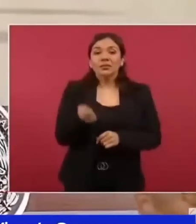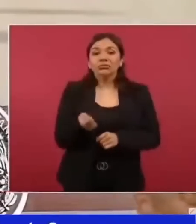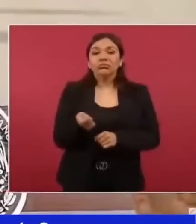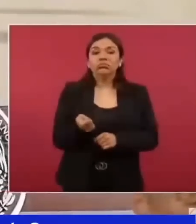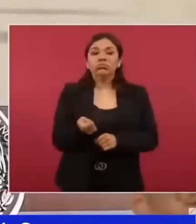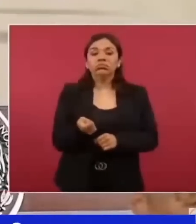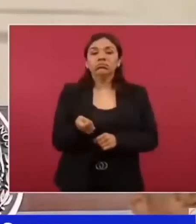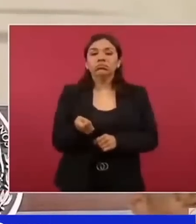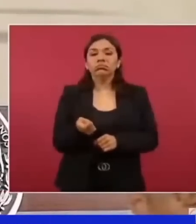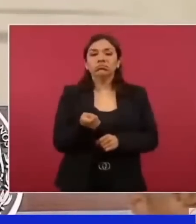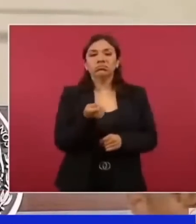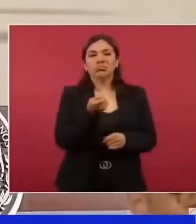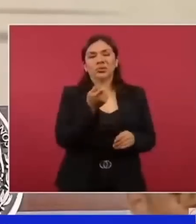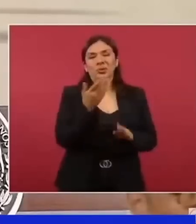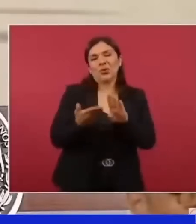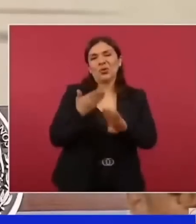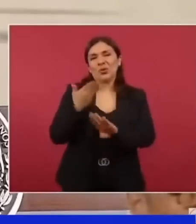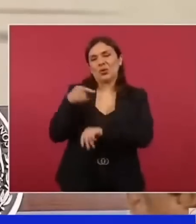opositor a nosotros,